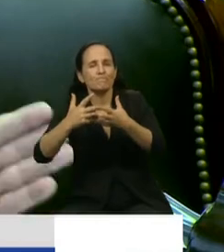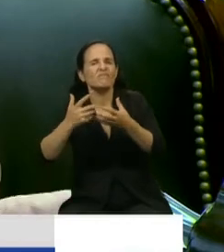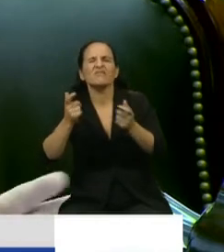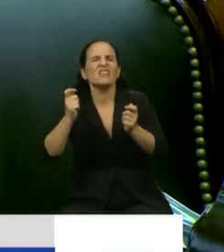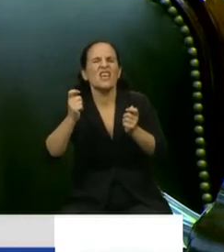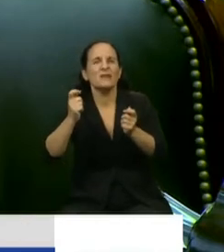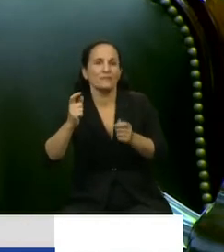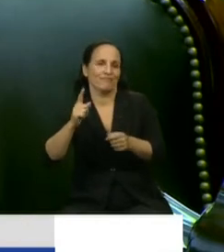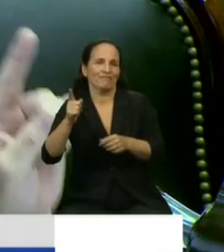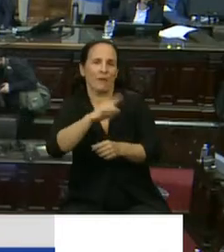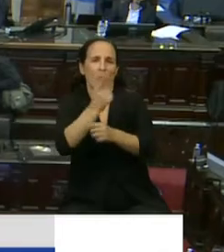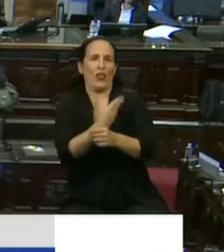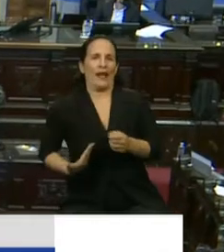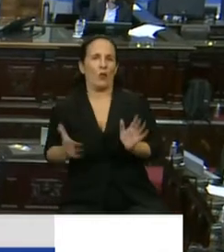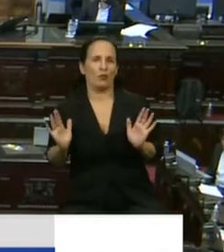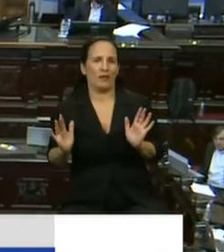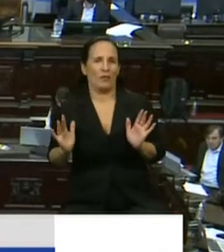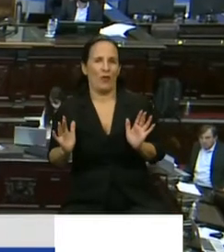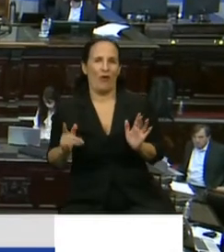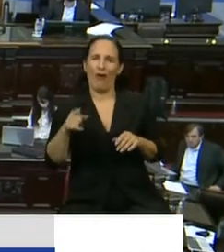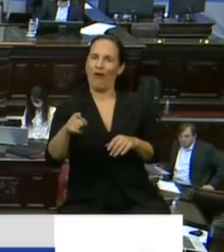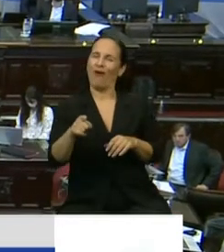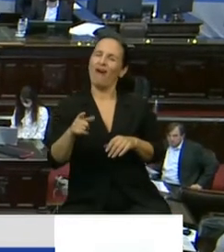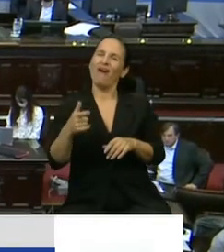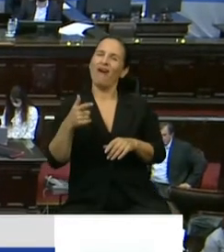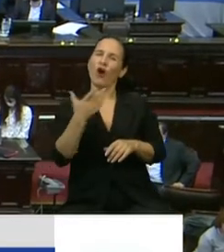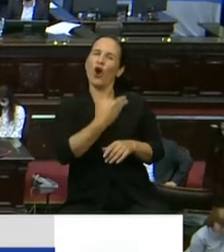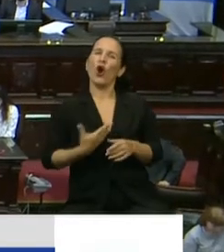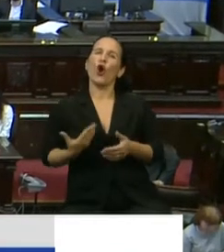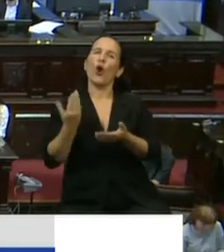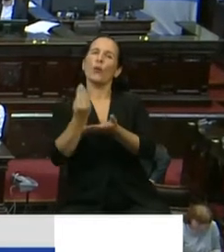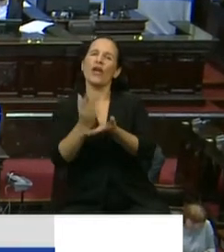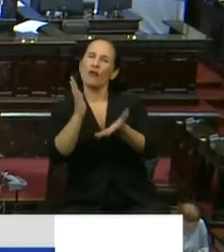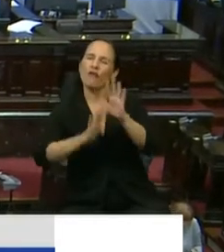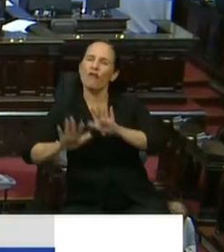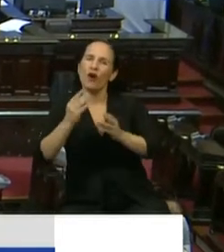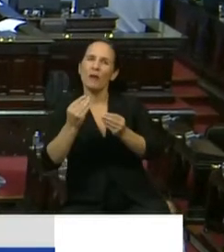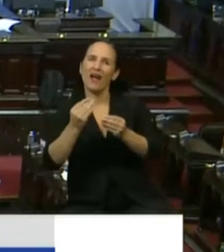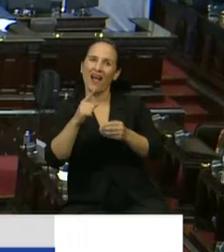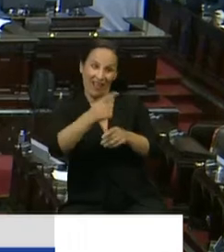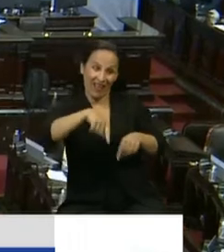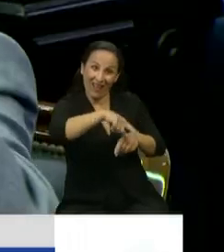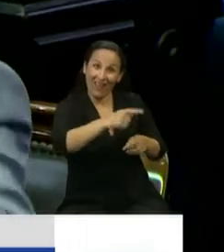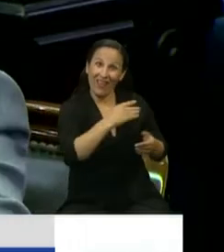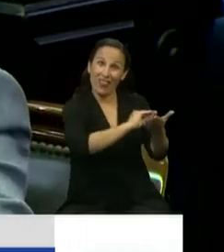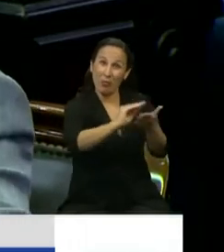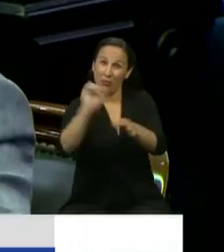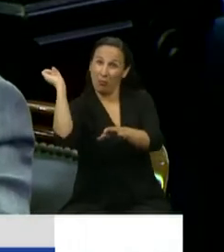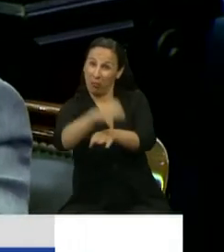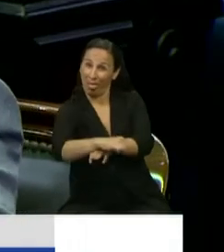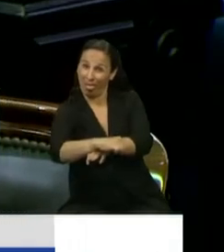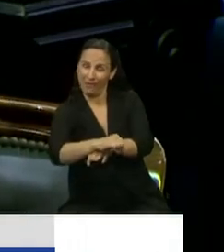Poder Ejecutivo. No se puede gobernar a espaldas de los representantes del pueblo. Hay intereses en el